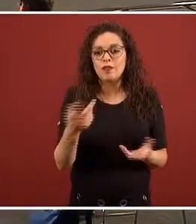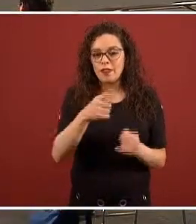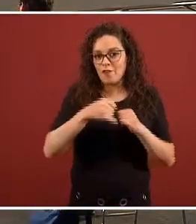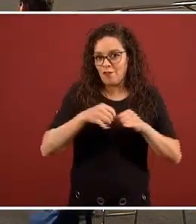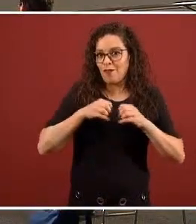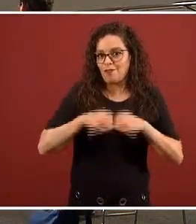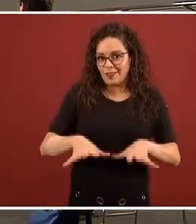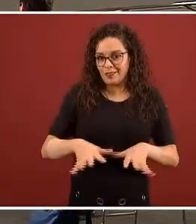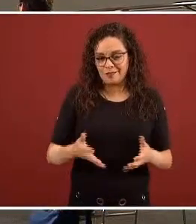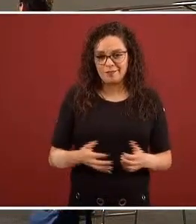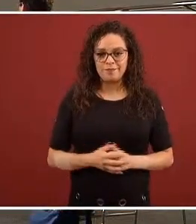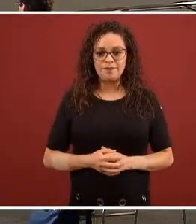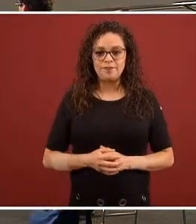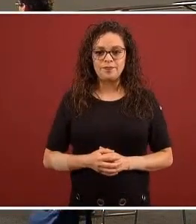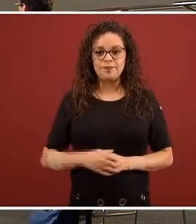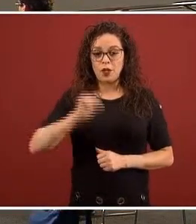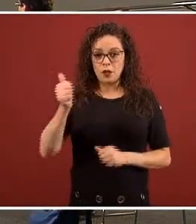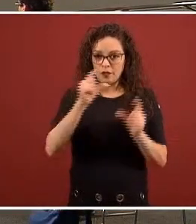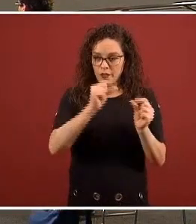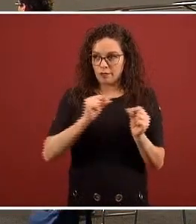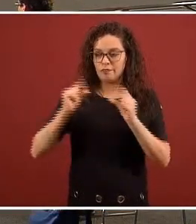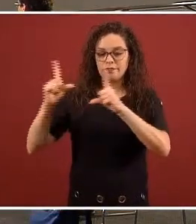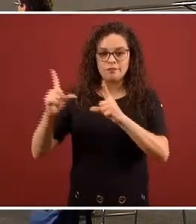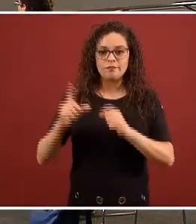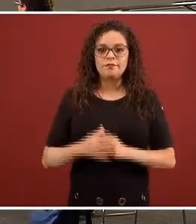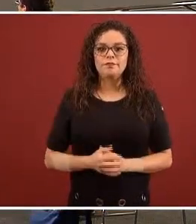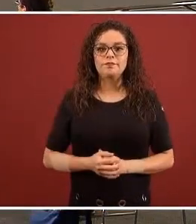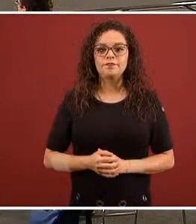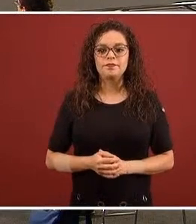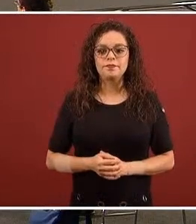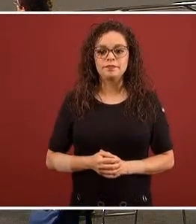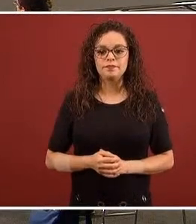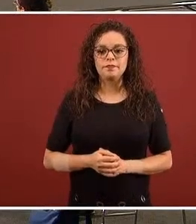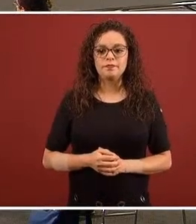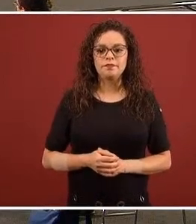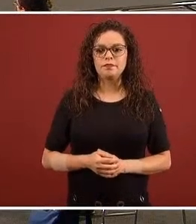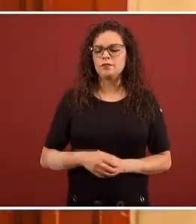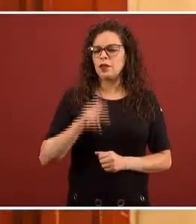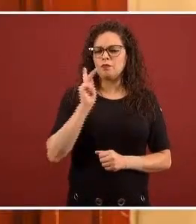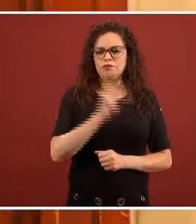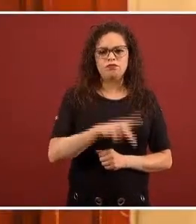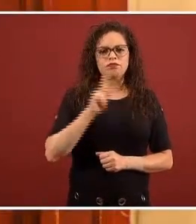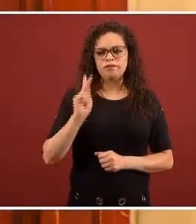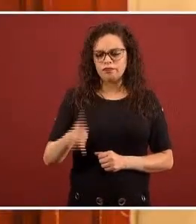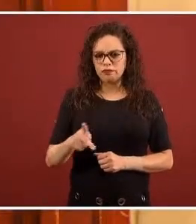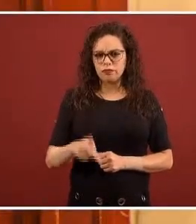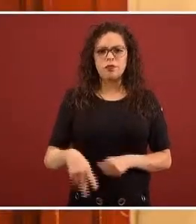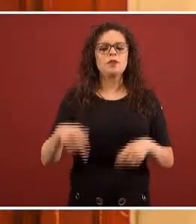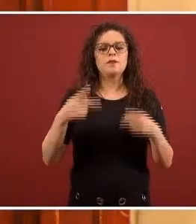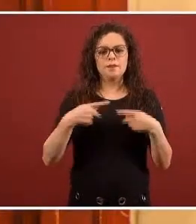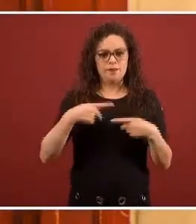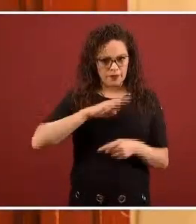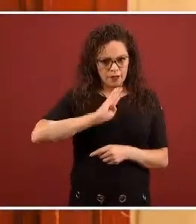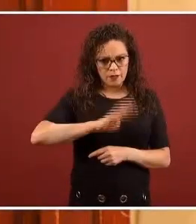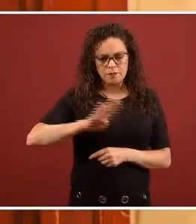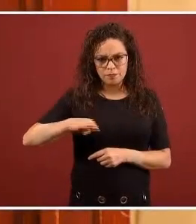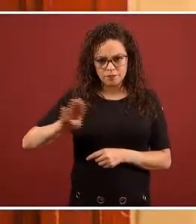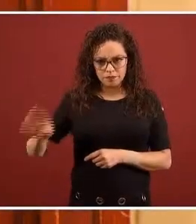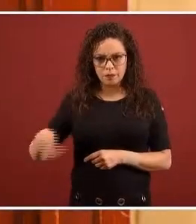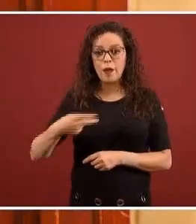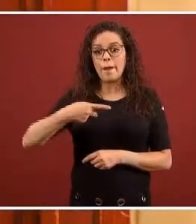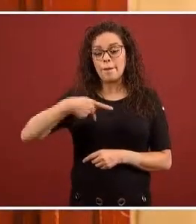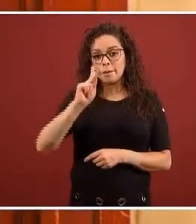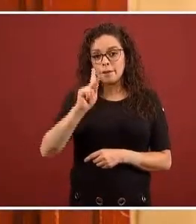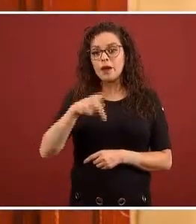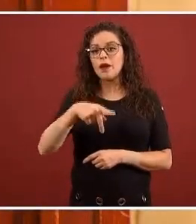siguiente diapositiva tenemos igual las defunciones en su momento que han ocurrido, pero por estado o